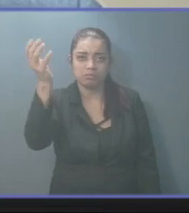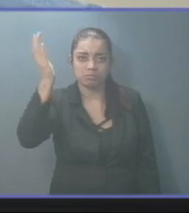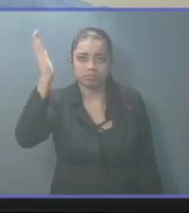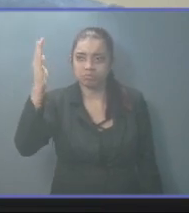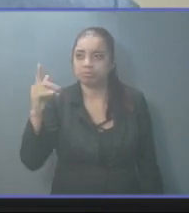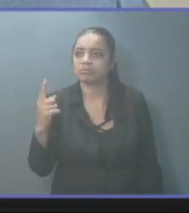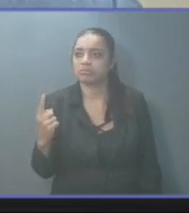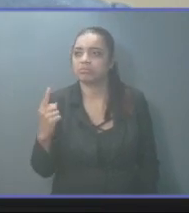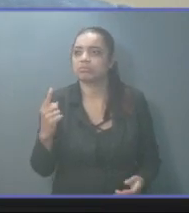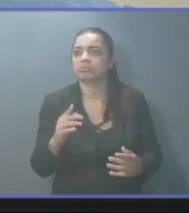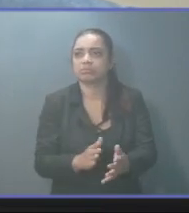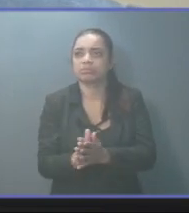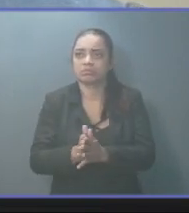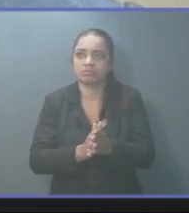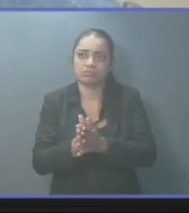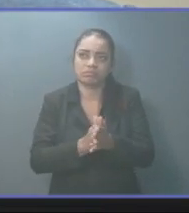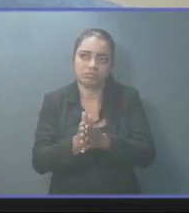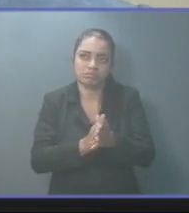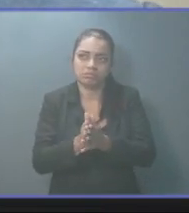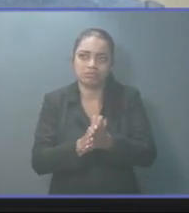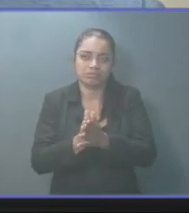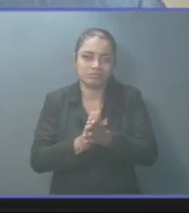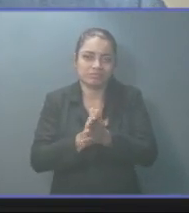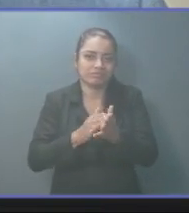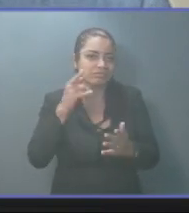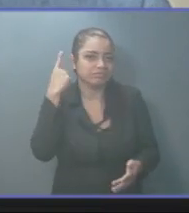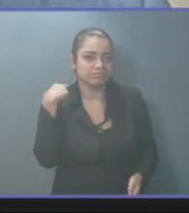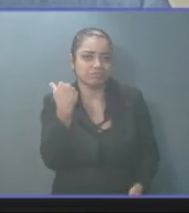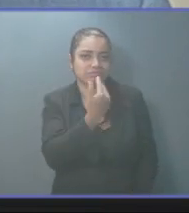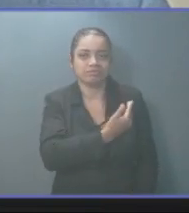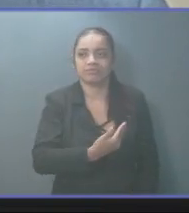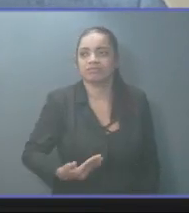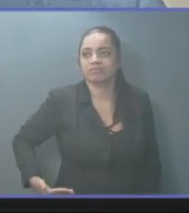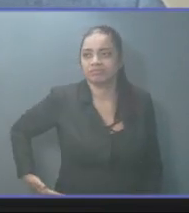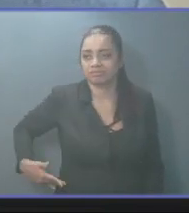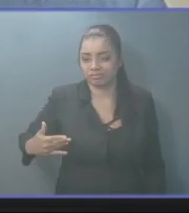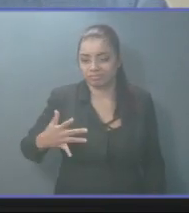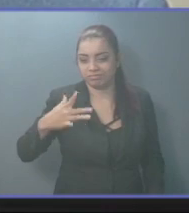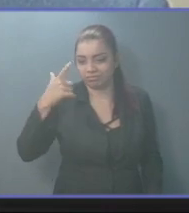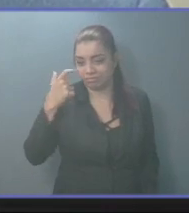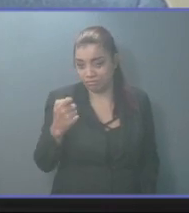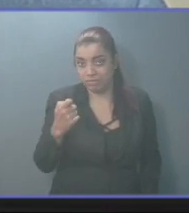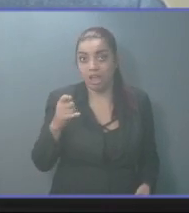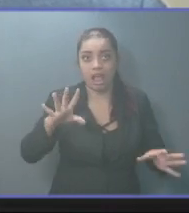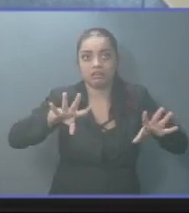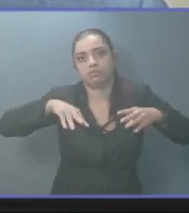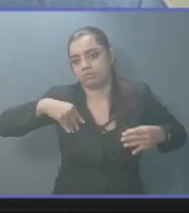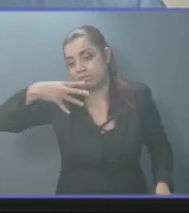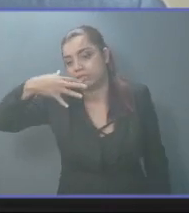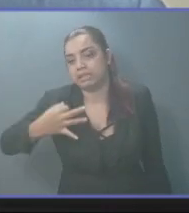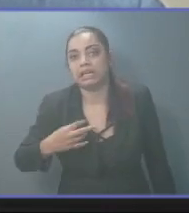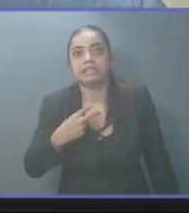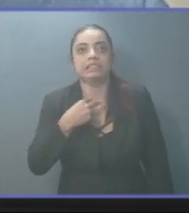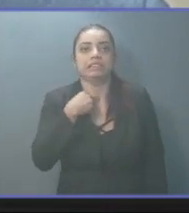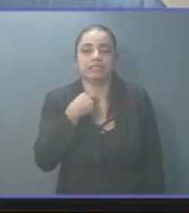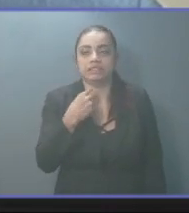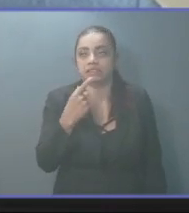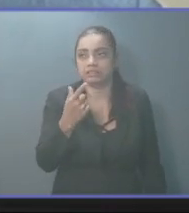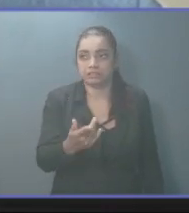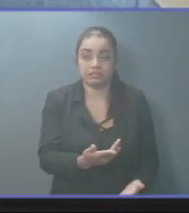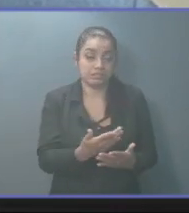para mí lo interesante es que el presidente hace varios meses lo acepto lo que aquí